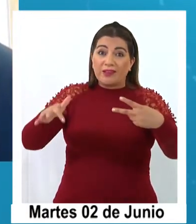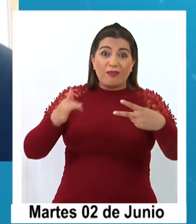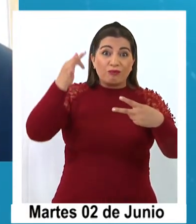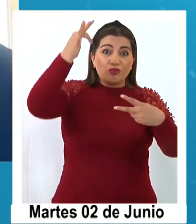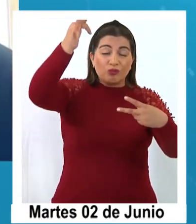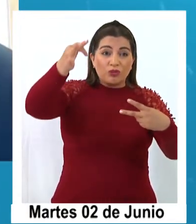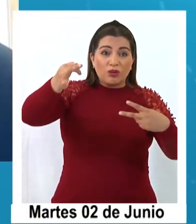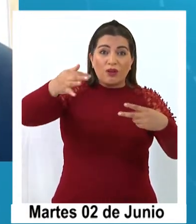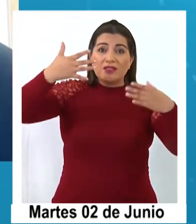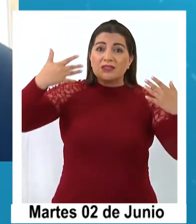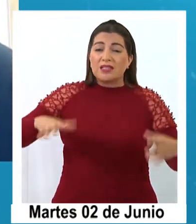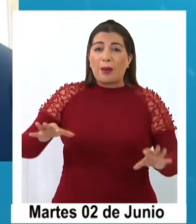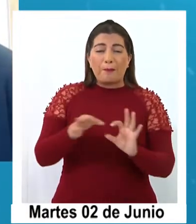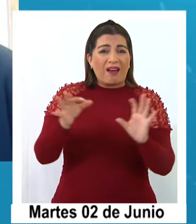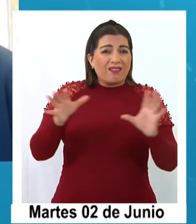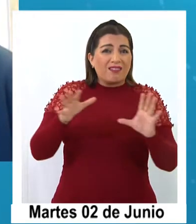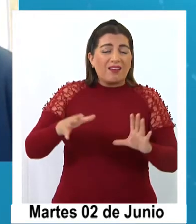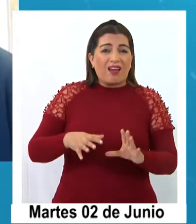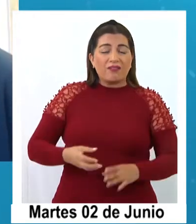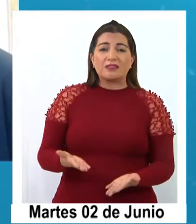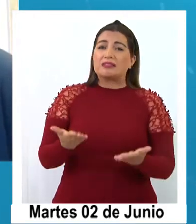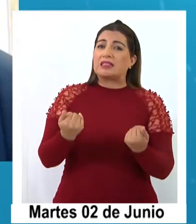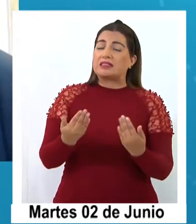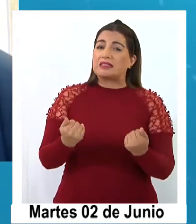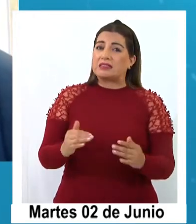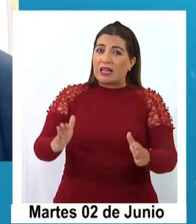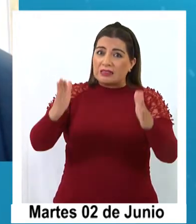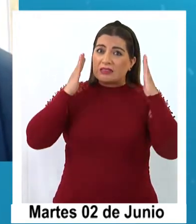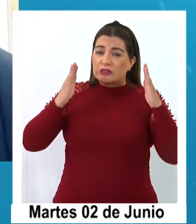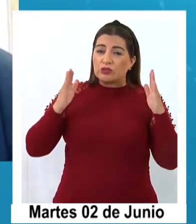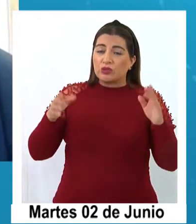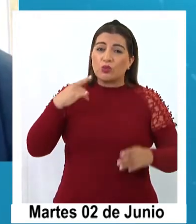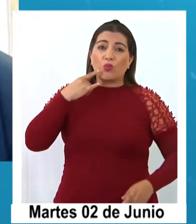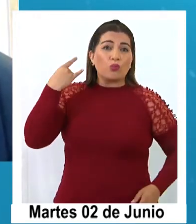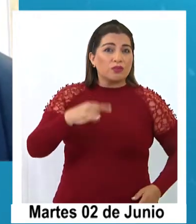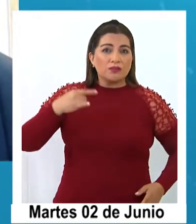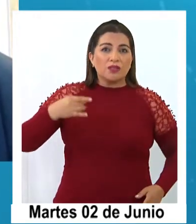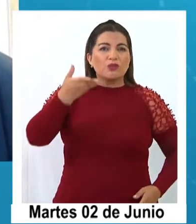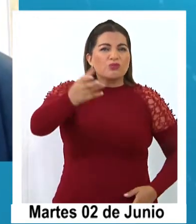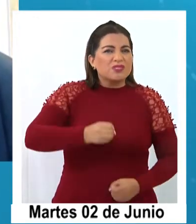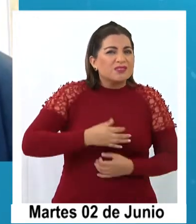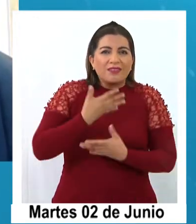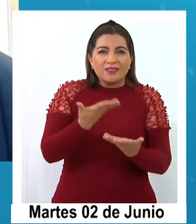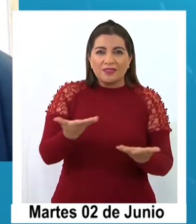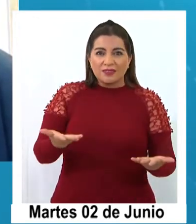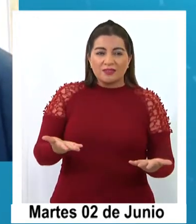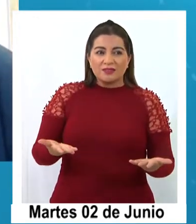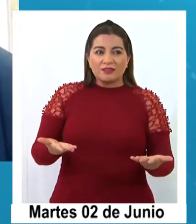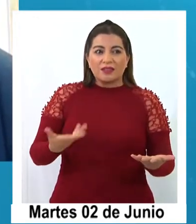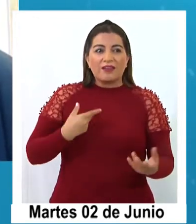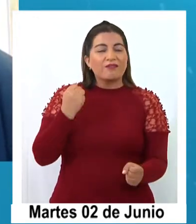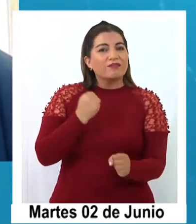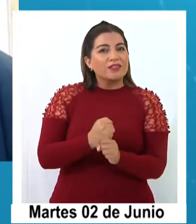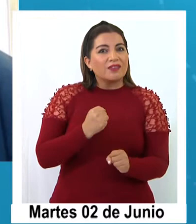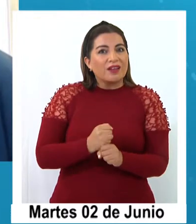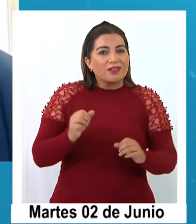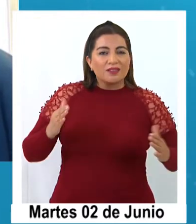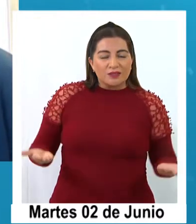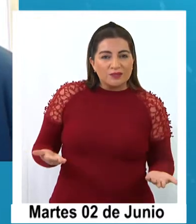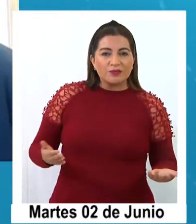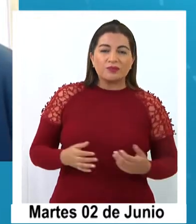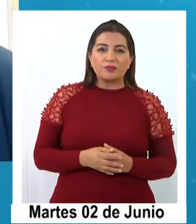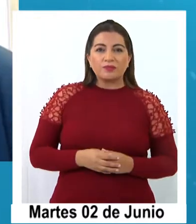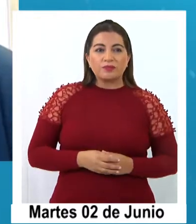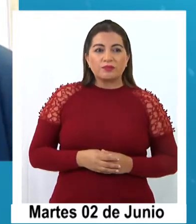van a ser los cuadros más graves, los que van a requerir atención de urgencia. ¿Cómo sientes tú que debiera trabajarse en este minuto,